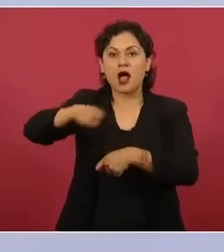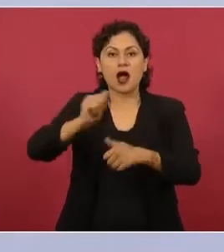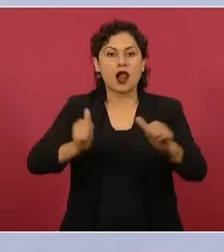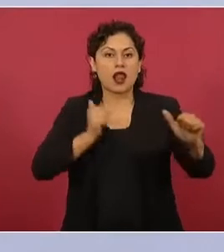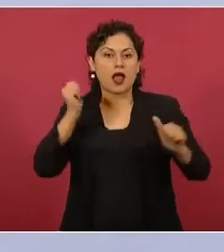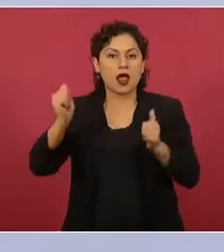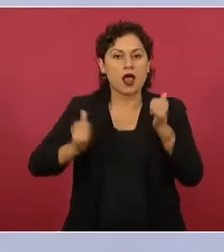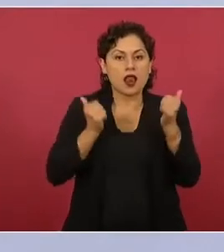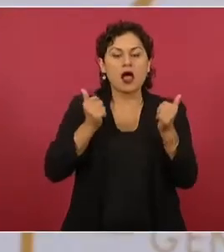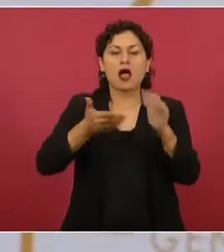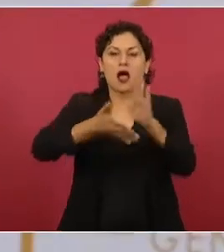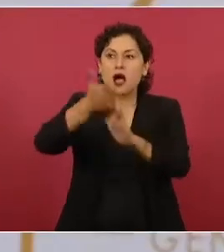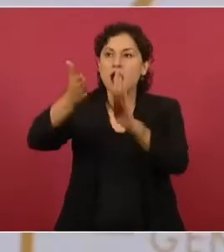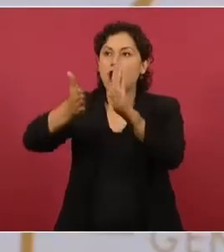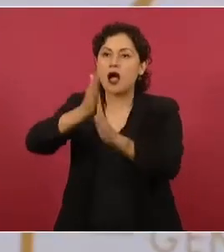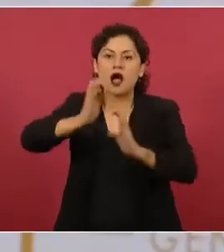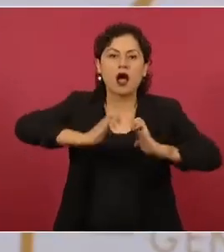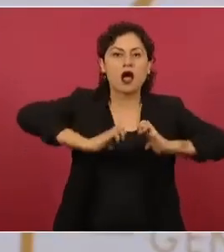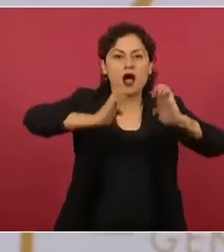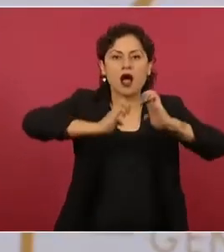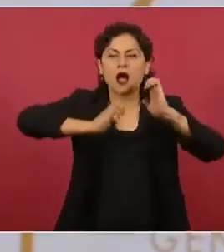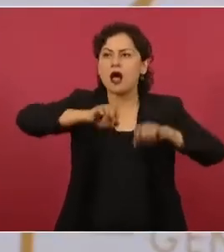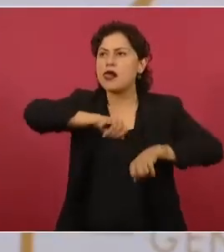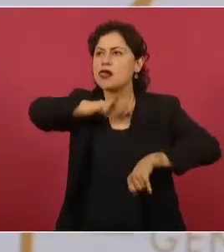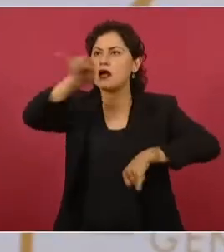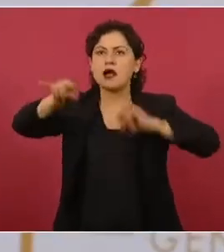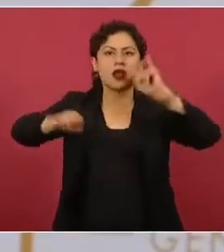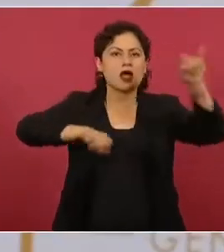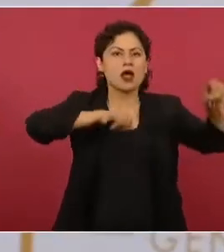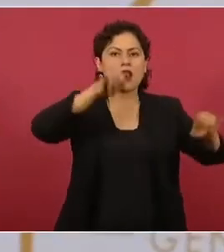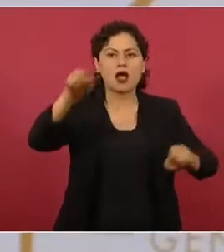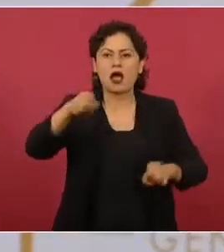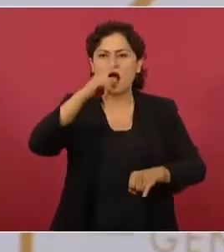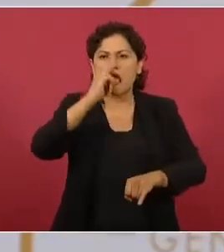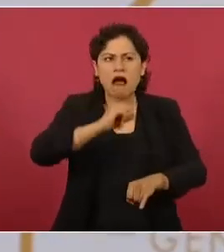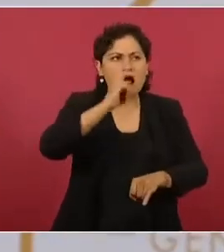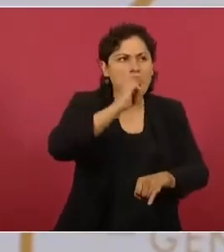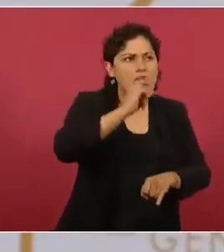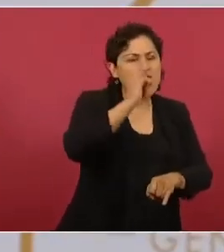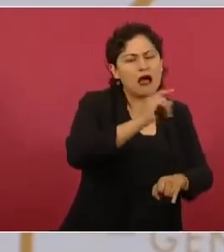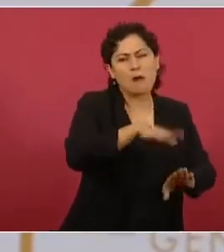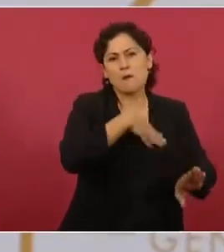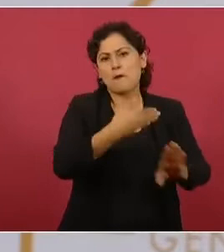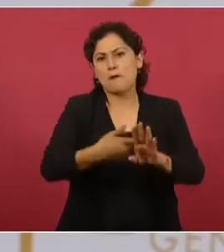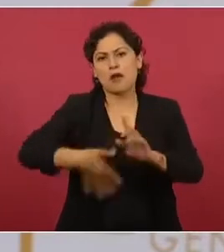construyendo fraccionamientos alejados, sin servicios y que dañaron el medio ambiente.